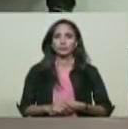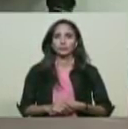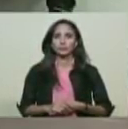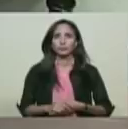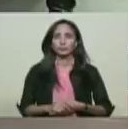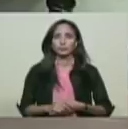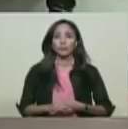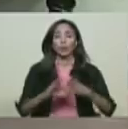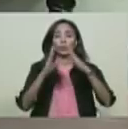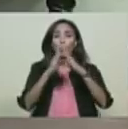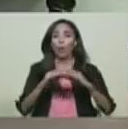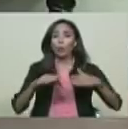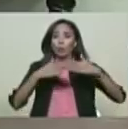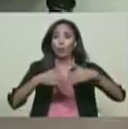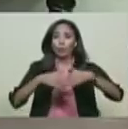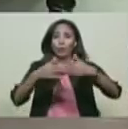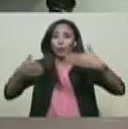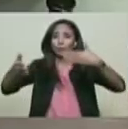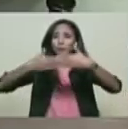Todos los puertos.